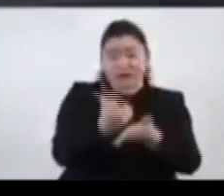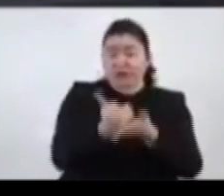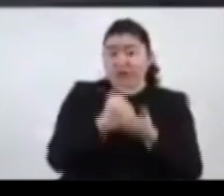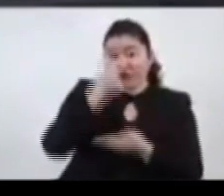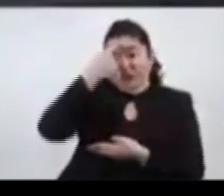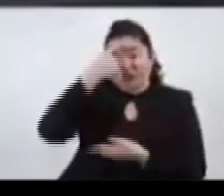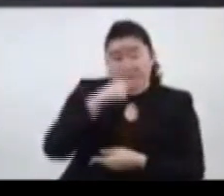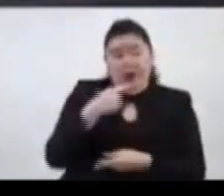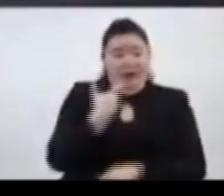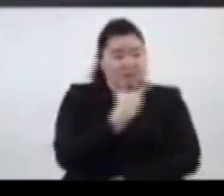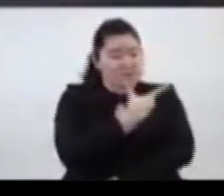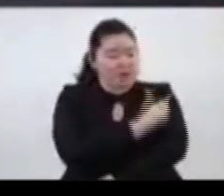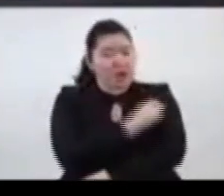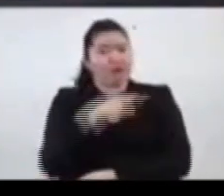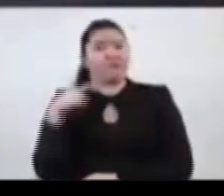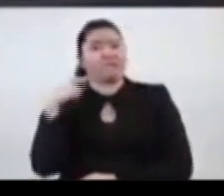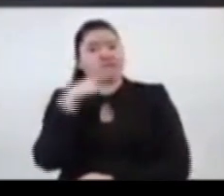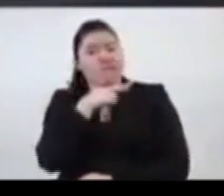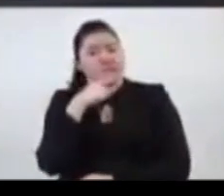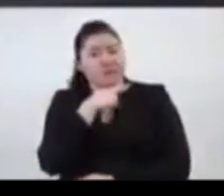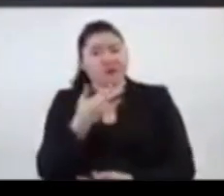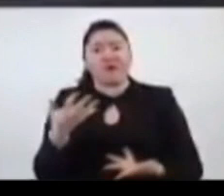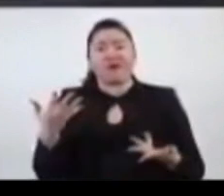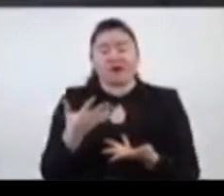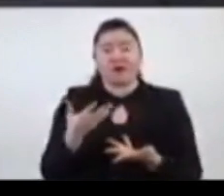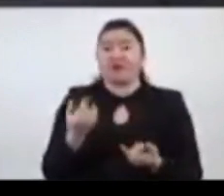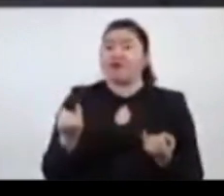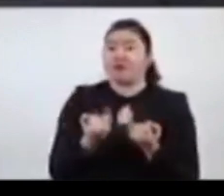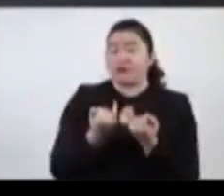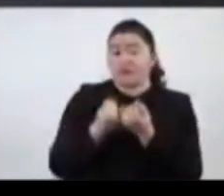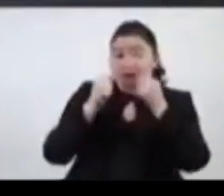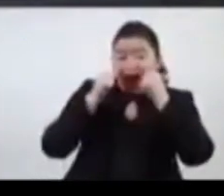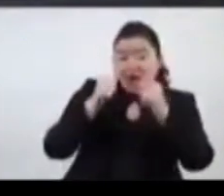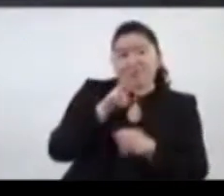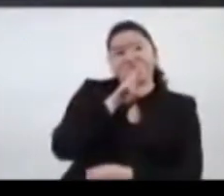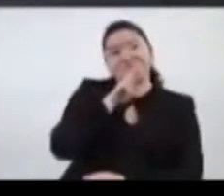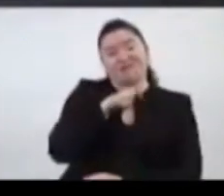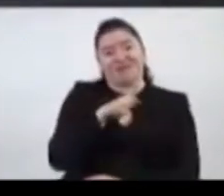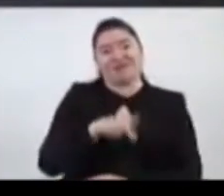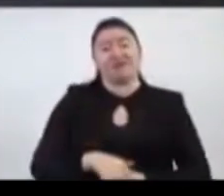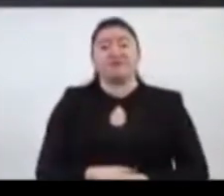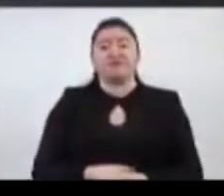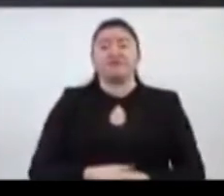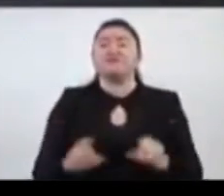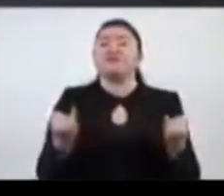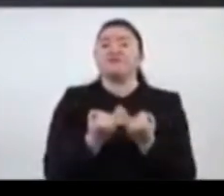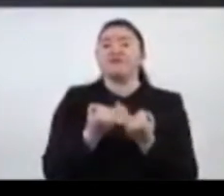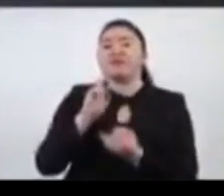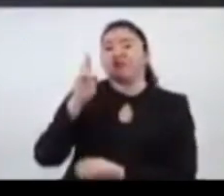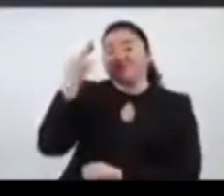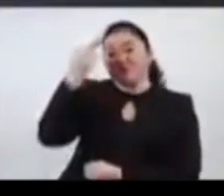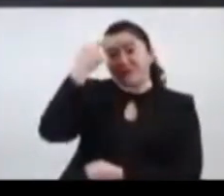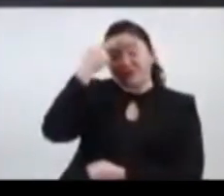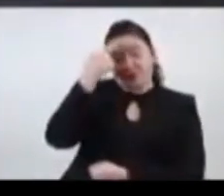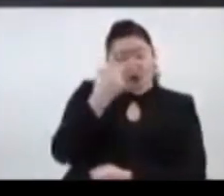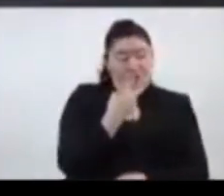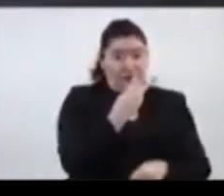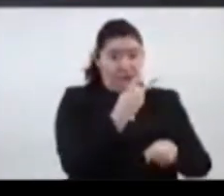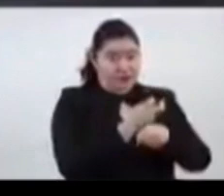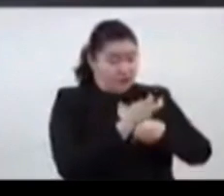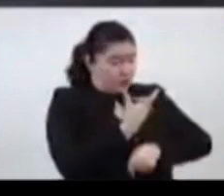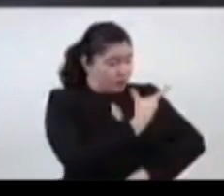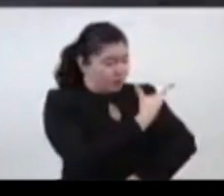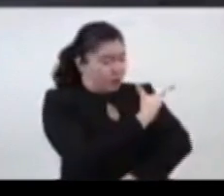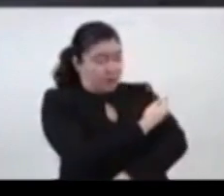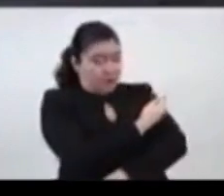ayuda a que la vacunación sea ágil, eficiente y así poderles dar una mejor atención. También recuerden que